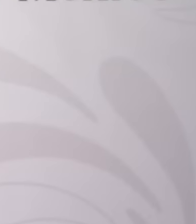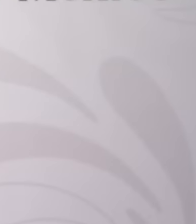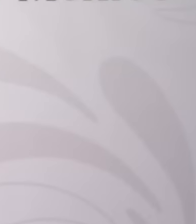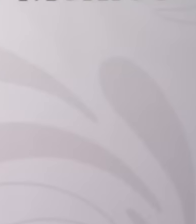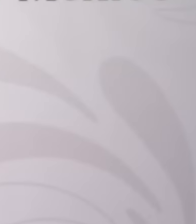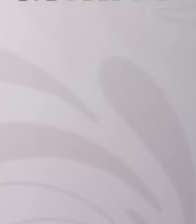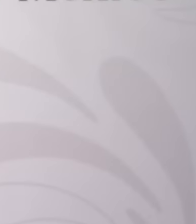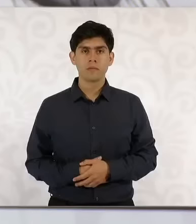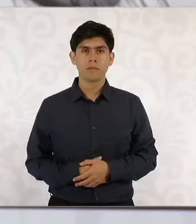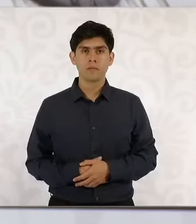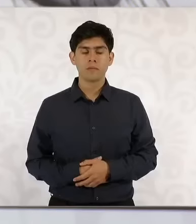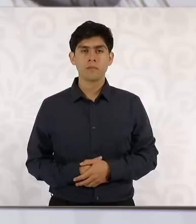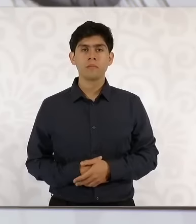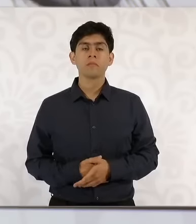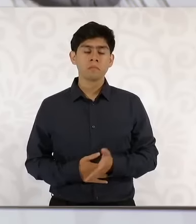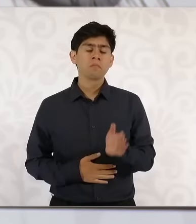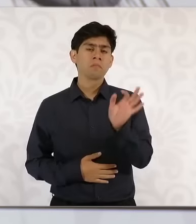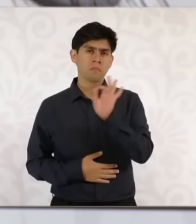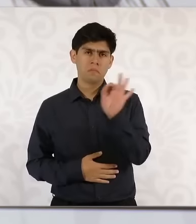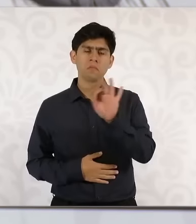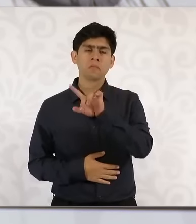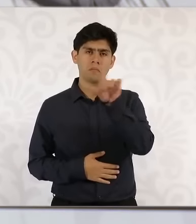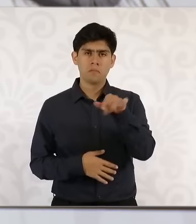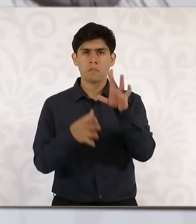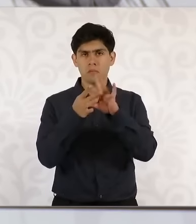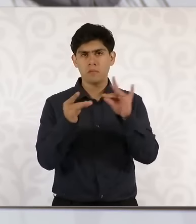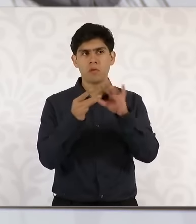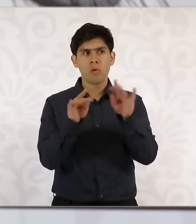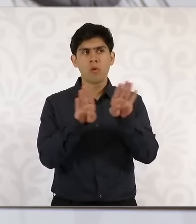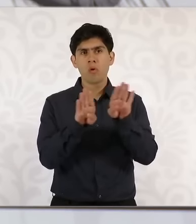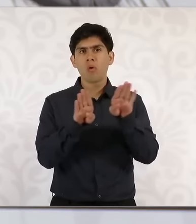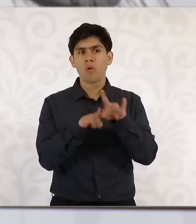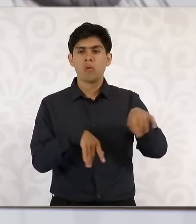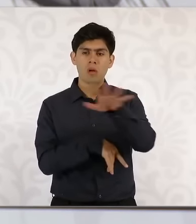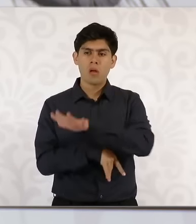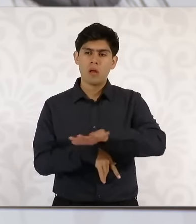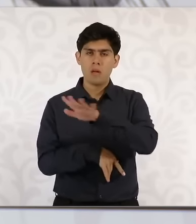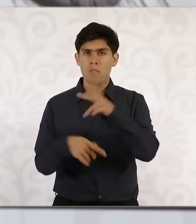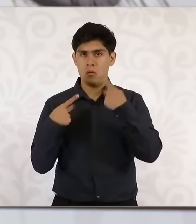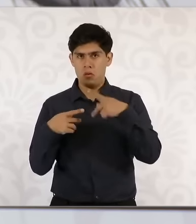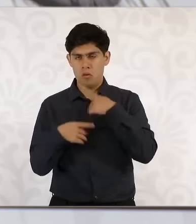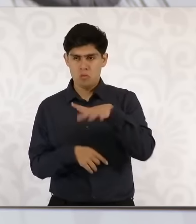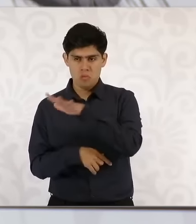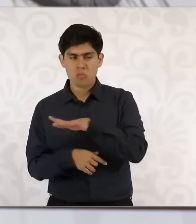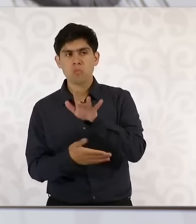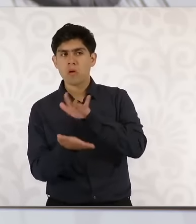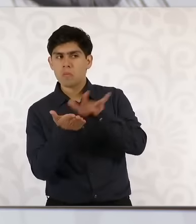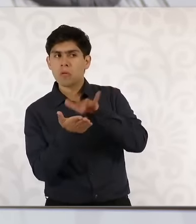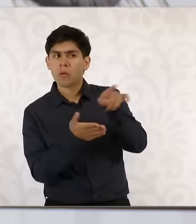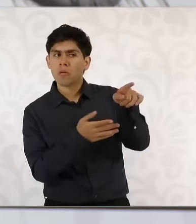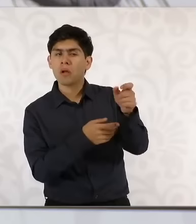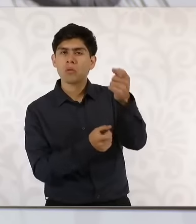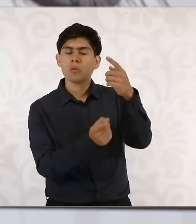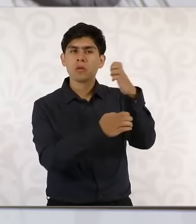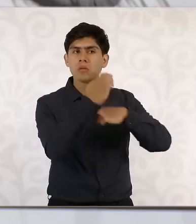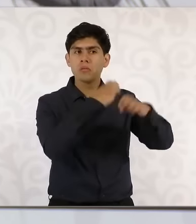México al amparo del poder público. Pero lo que sí es cierto, recupero esta parte de tu intervención,